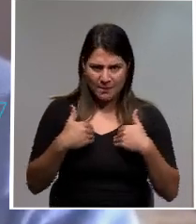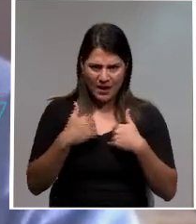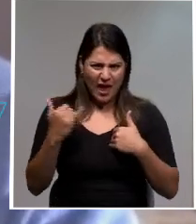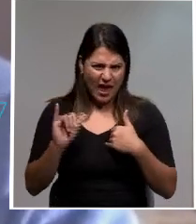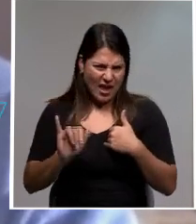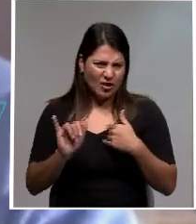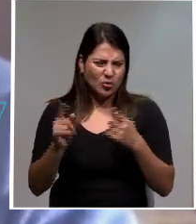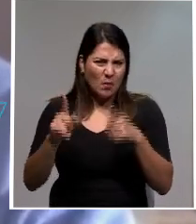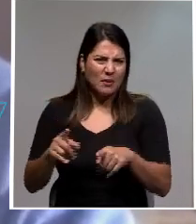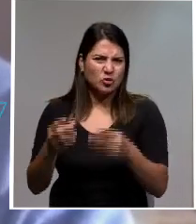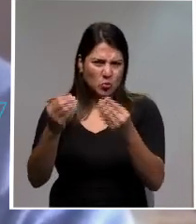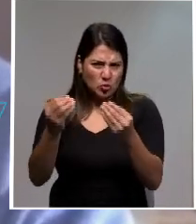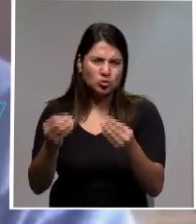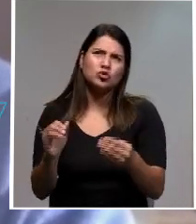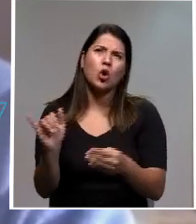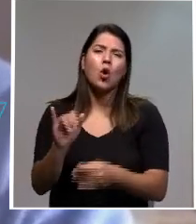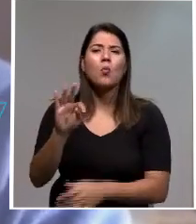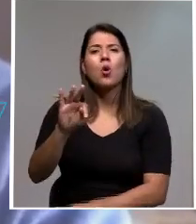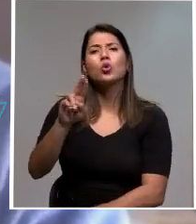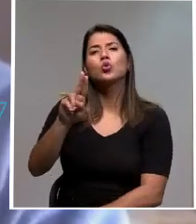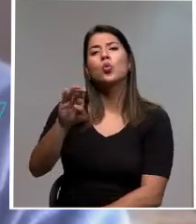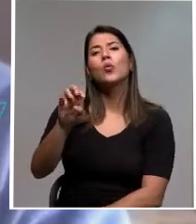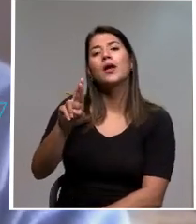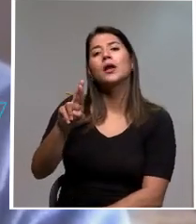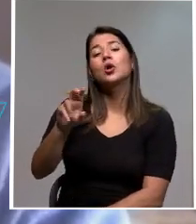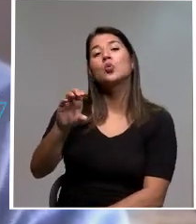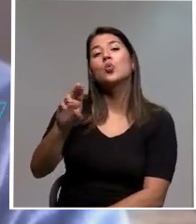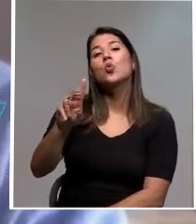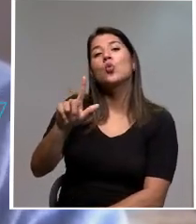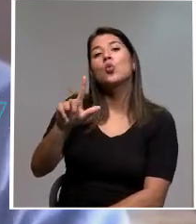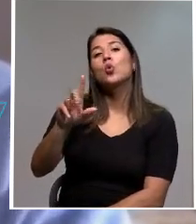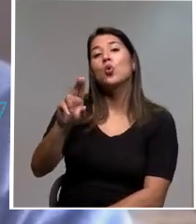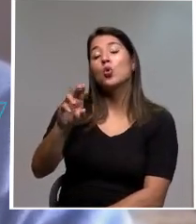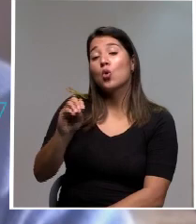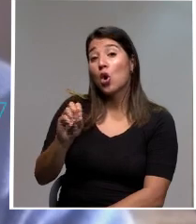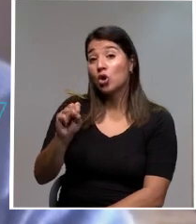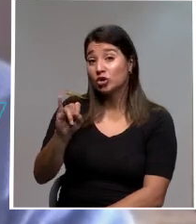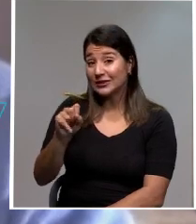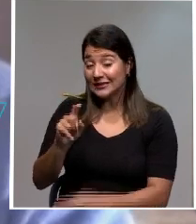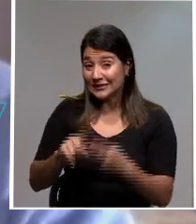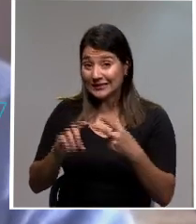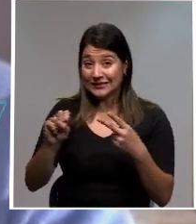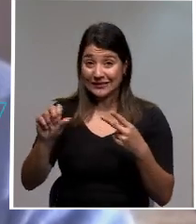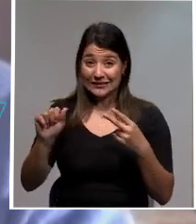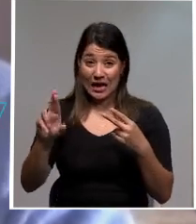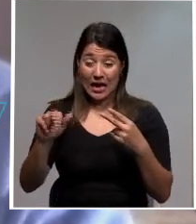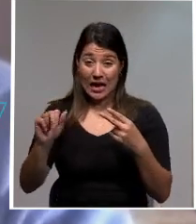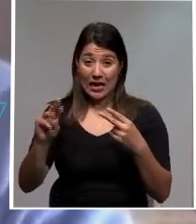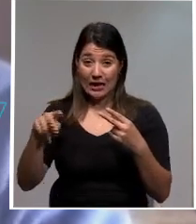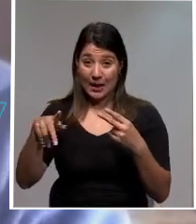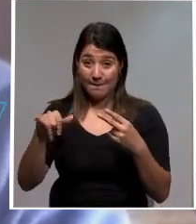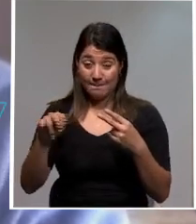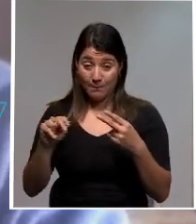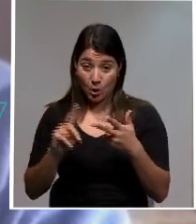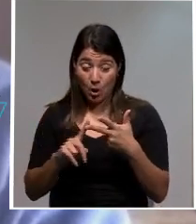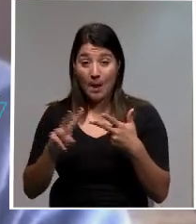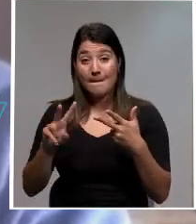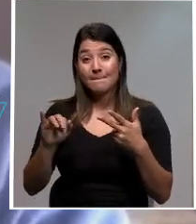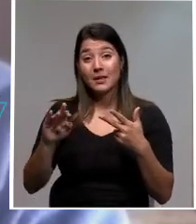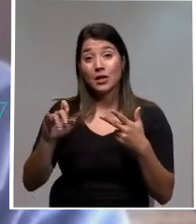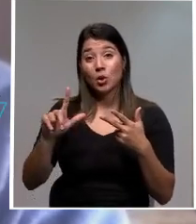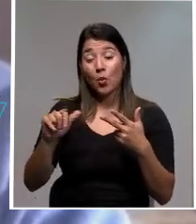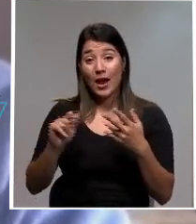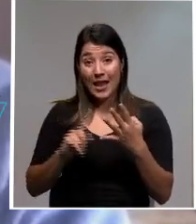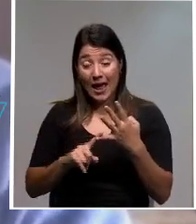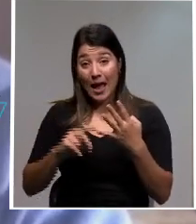Posiblemente lo vivimos con la tuberculosis, con el sarampión, con la viruela. Más recientemente posiblemente lo vivimos también con el